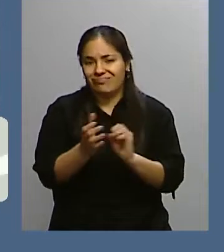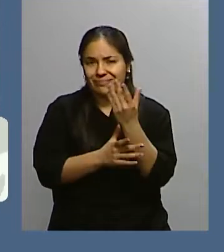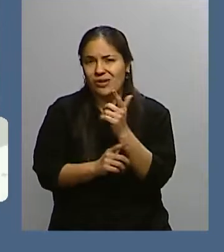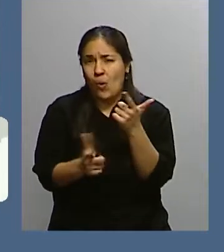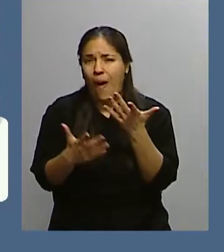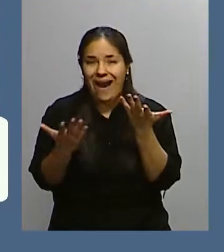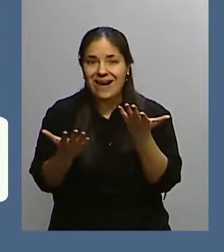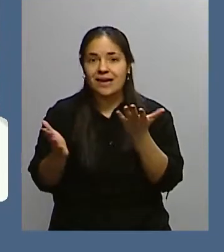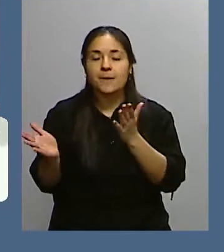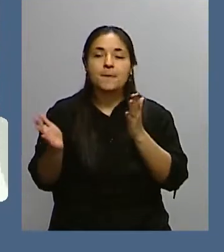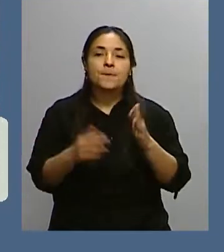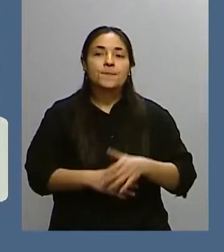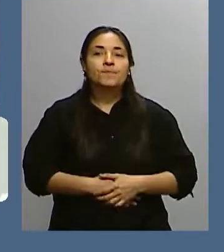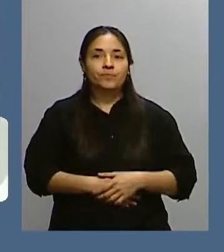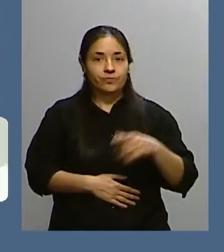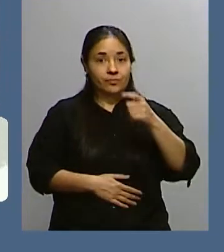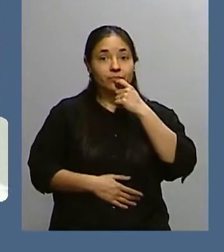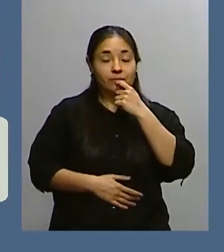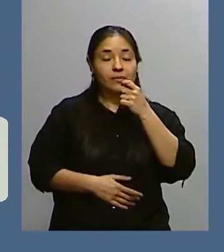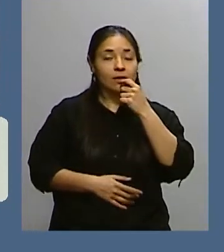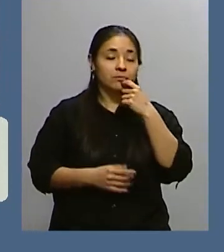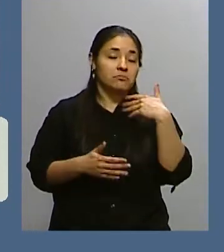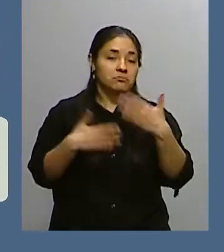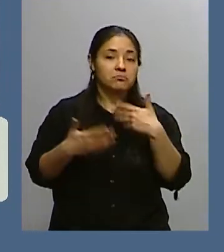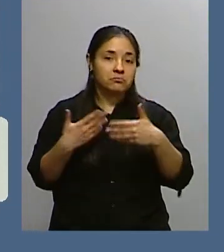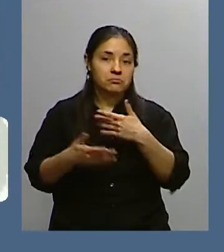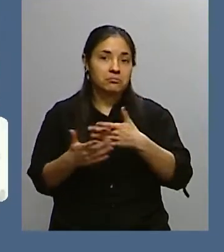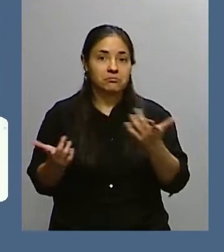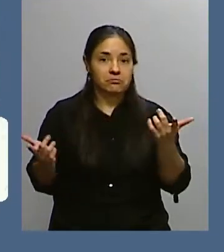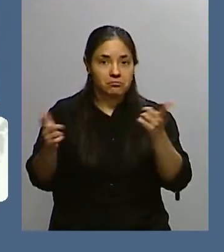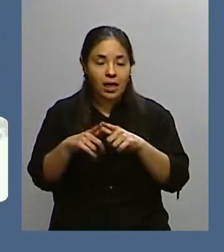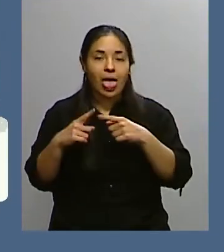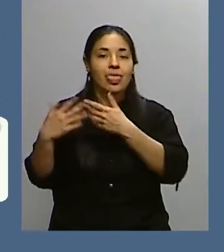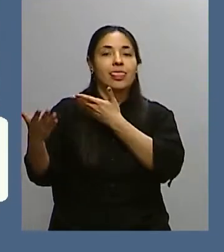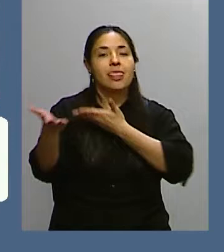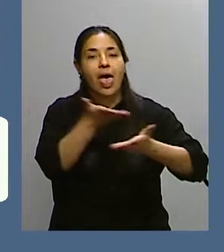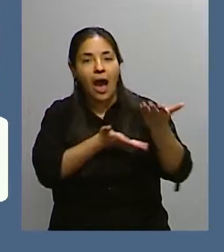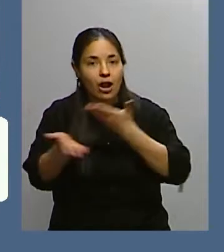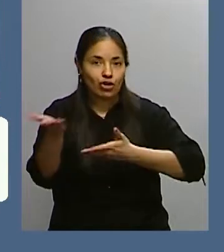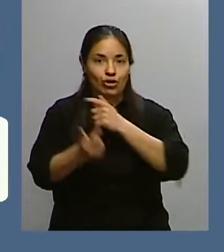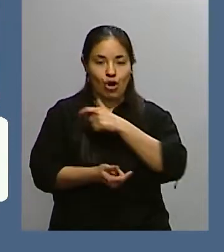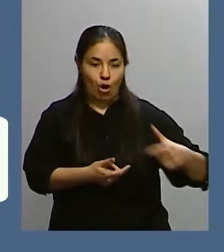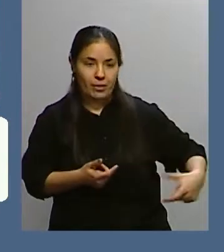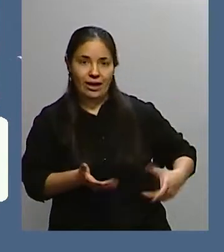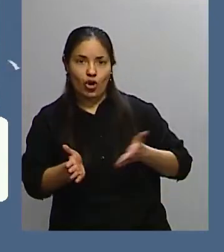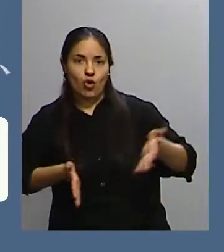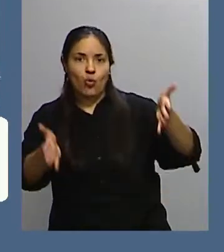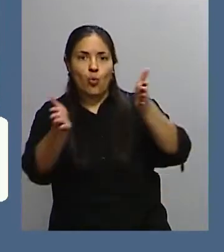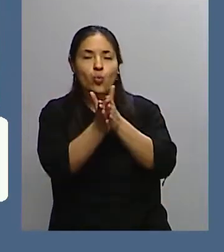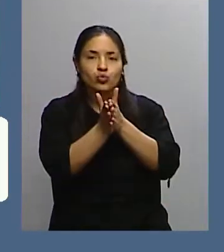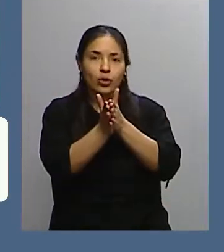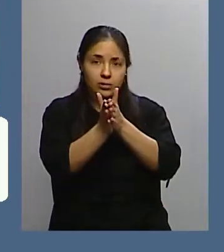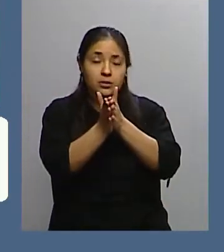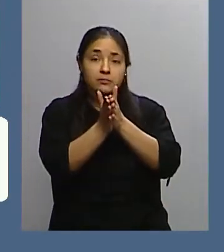de, obviamente, que se llegue a esa instancia de diálogo, que por ahí uno entiende se tiene que dar con el gobierno de Gabriel Boric, la pregunta que se